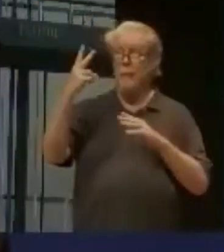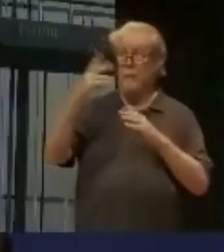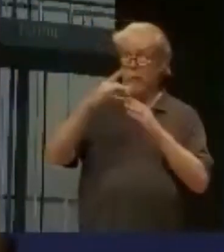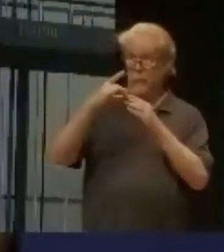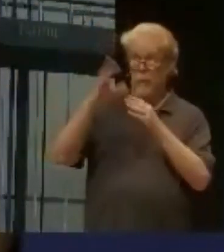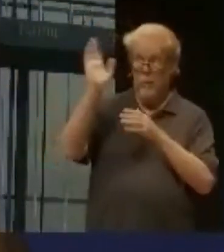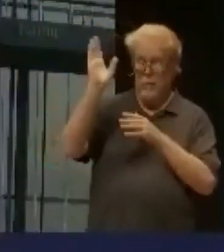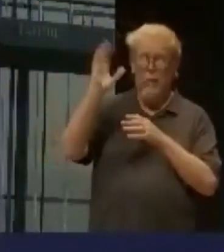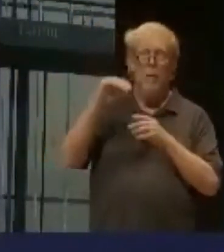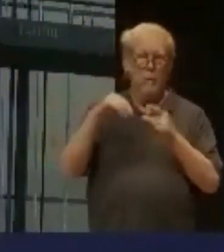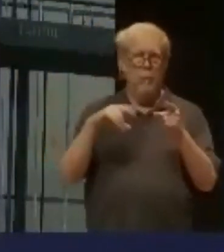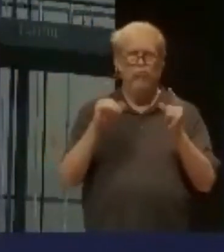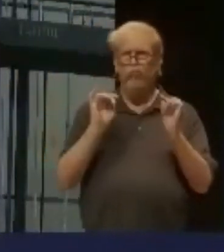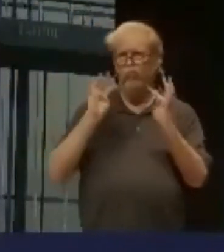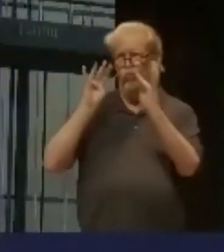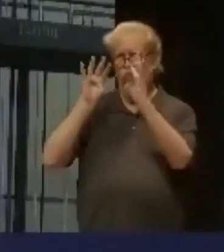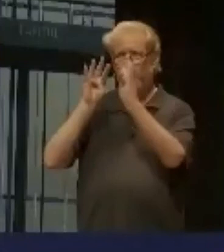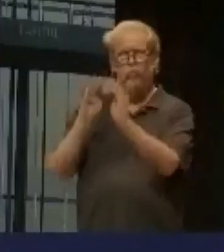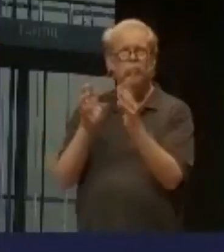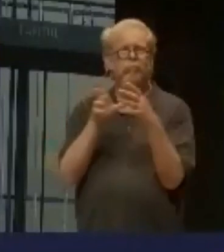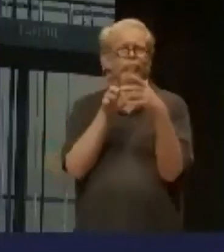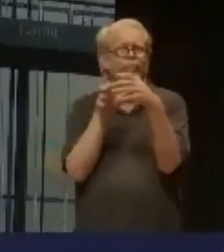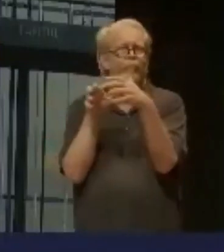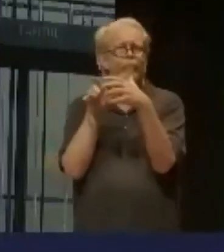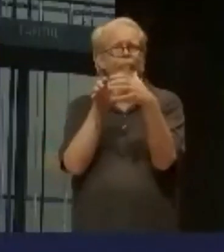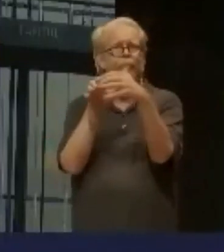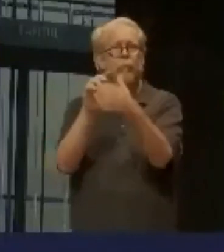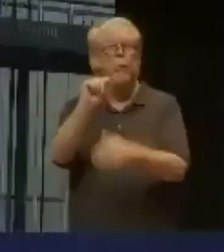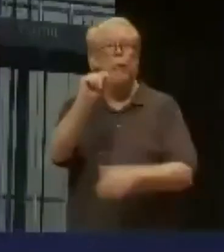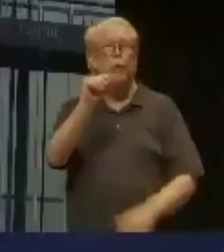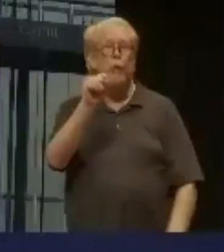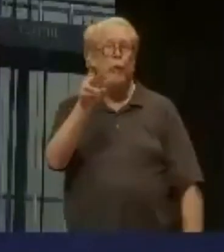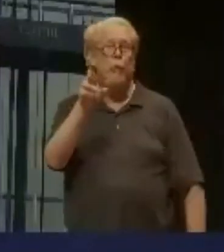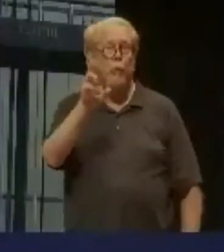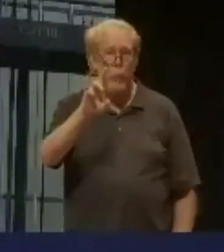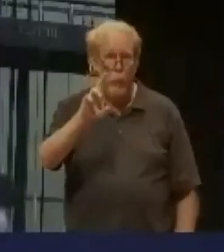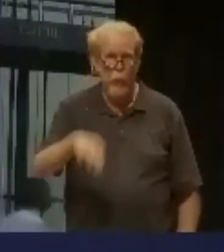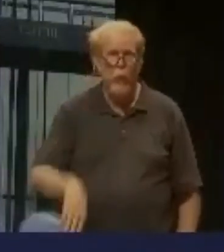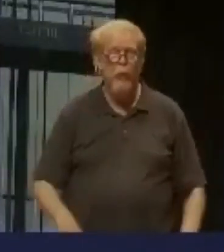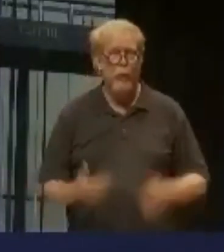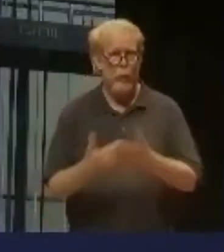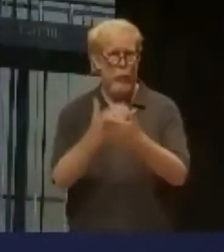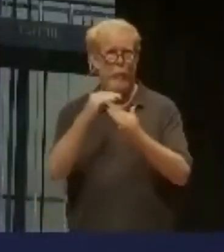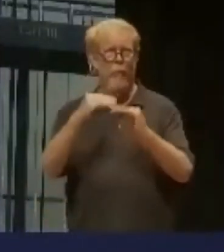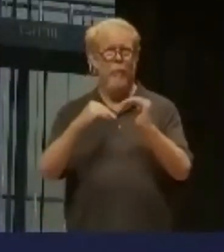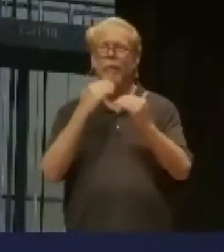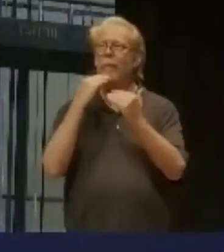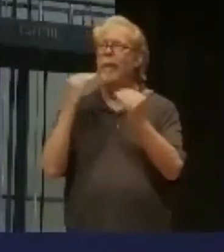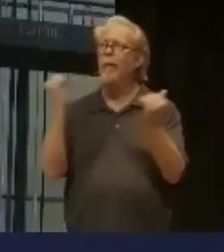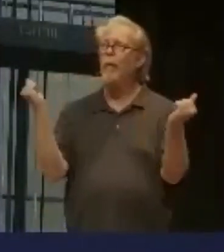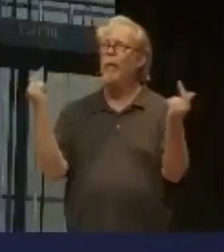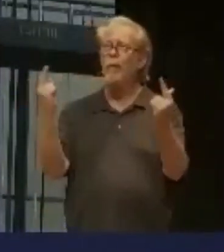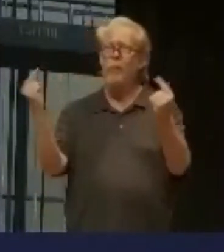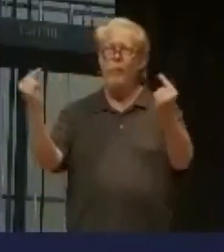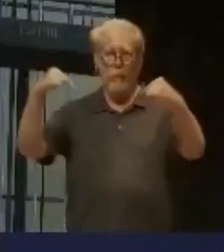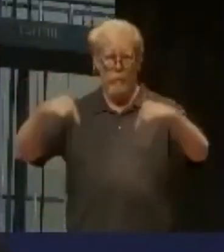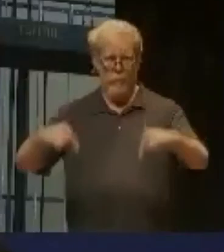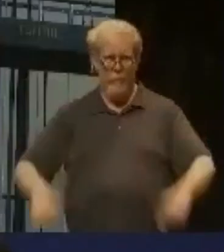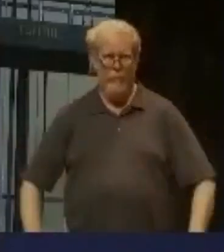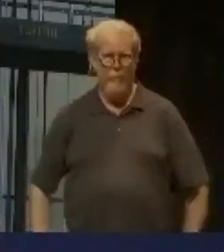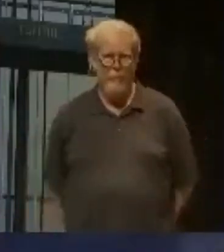vean a los administradores, pueden caminar hacia ellos y los vamos a llevar a que conozcan el nuevo